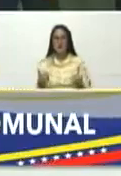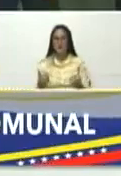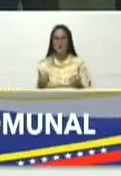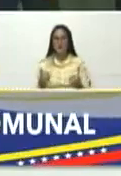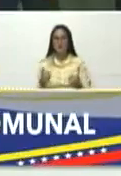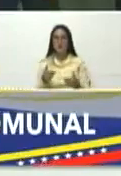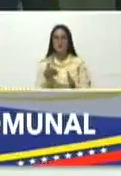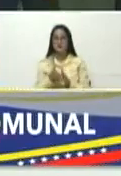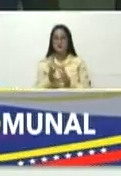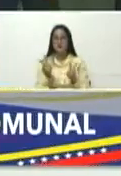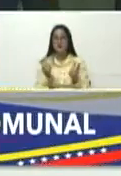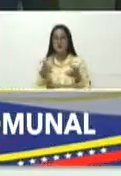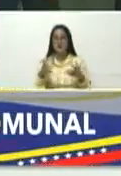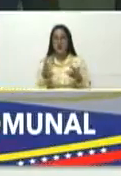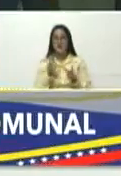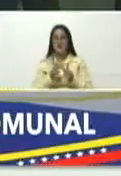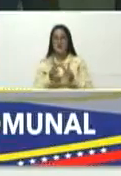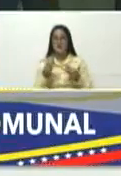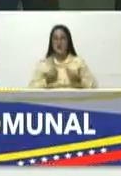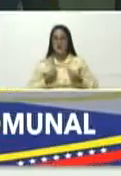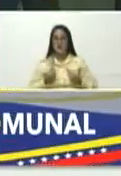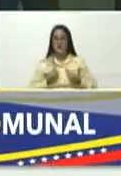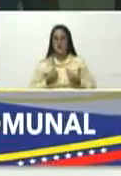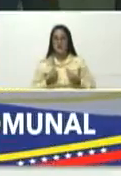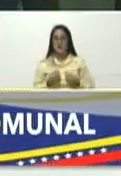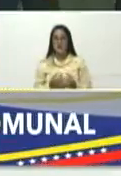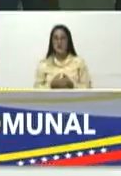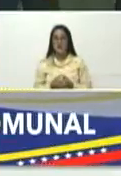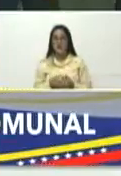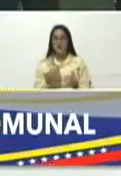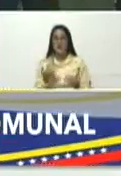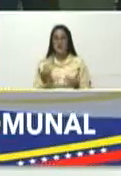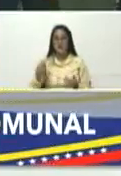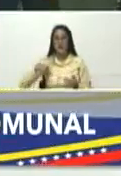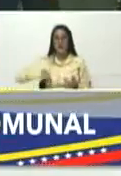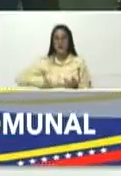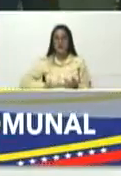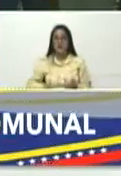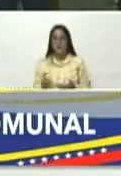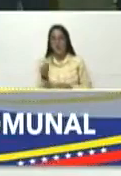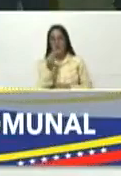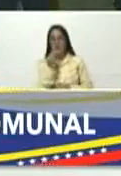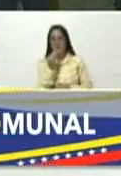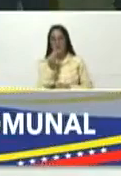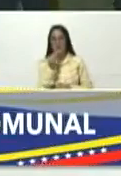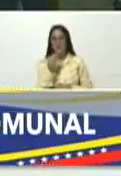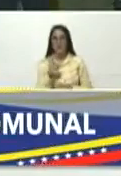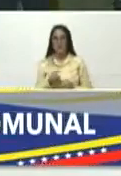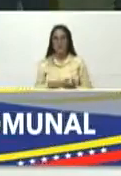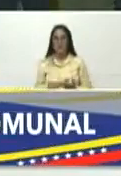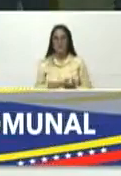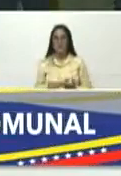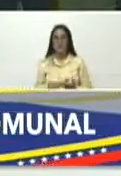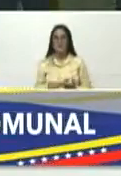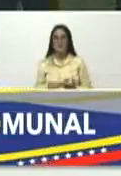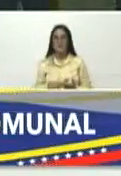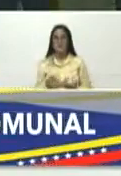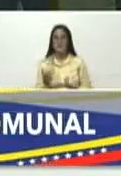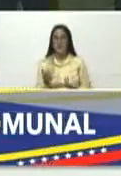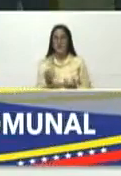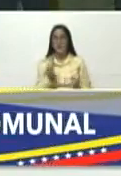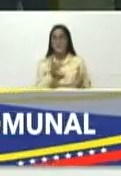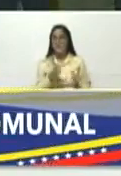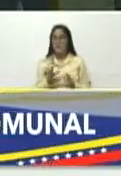en condiciones de vivienda, hábitat, en ingreso, en alimentación. Entonces hicieron un